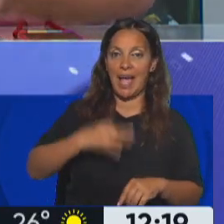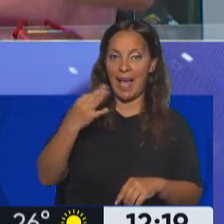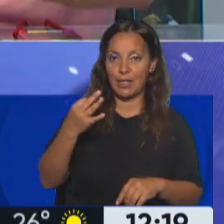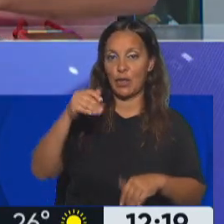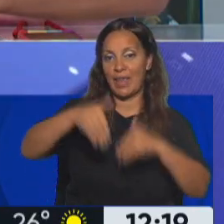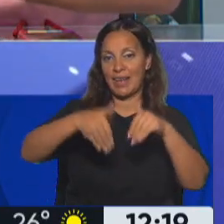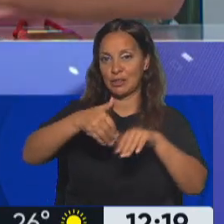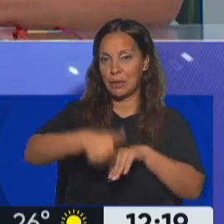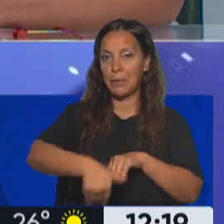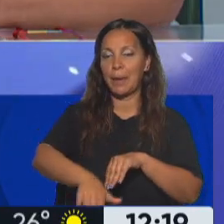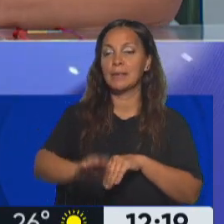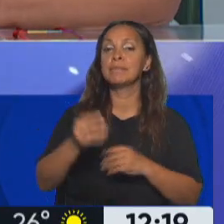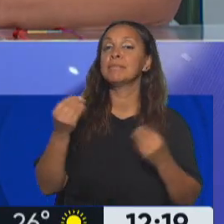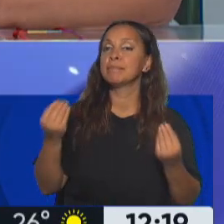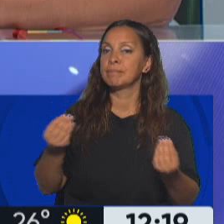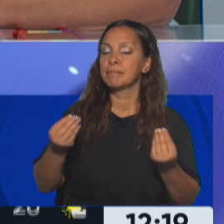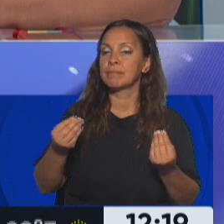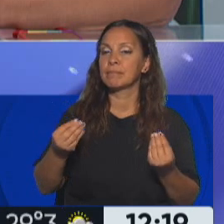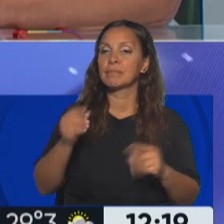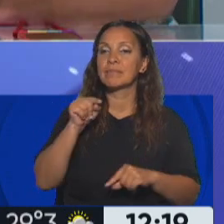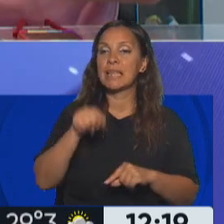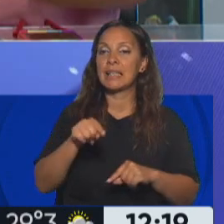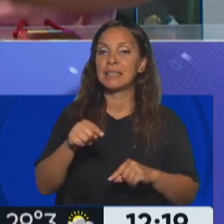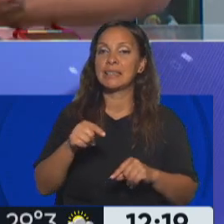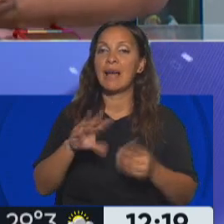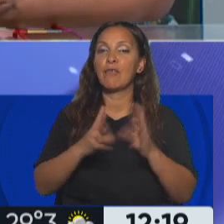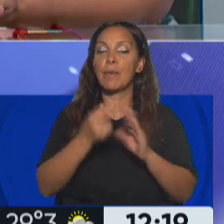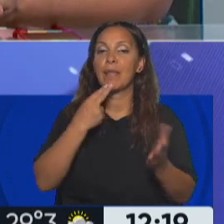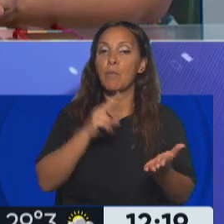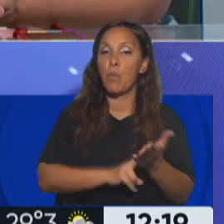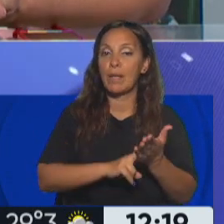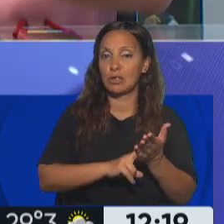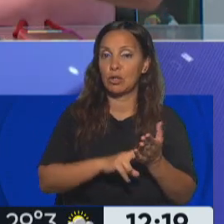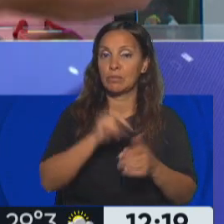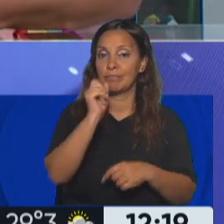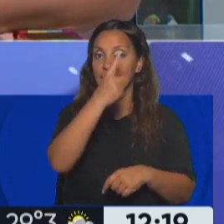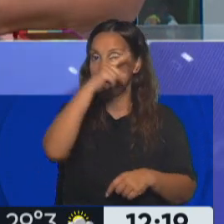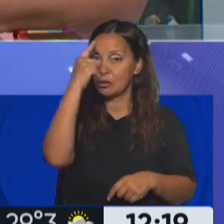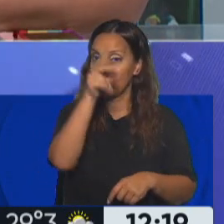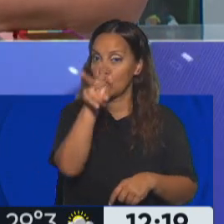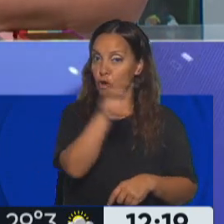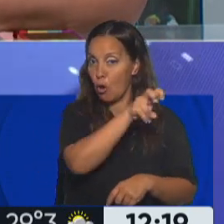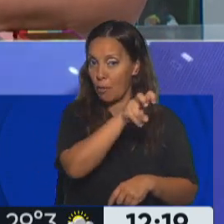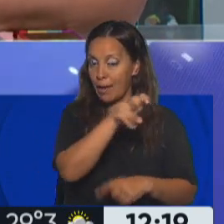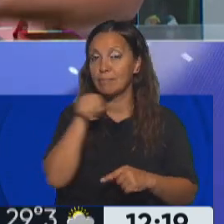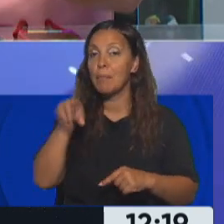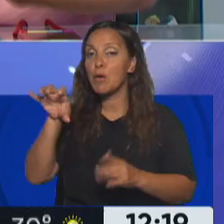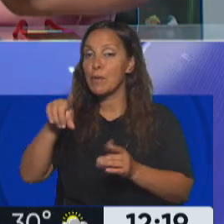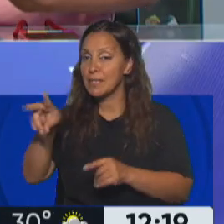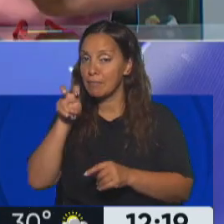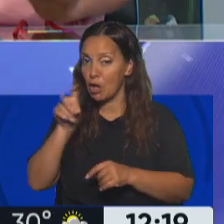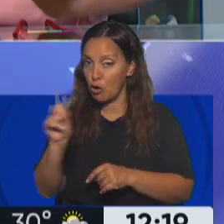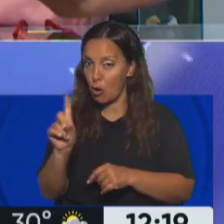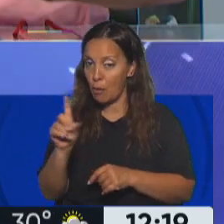había expresado en este tipo de impuestos que cobra la nación, no la cobra la provincia. Claro. Son